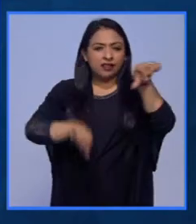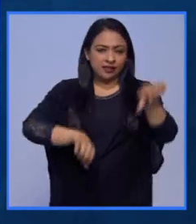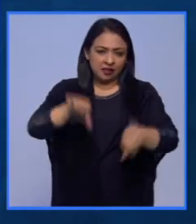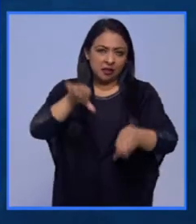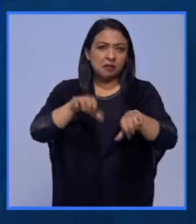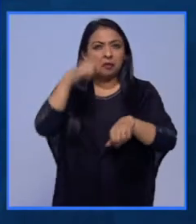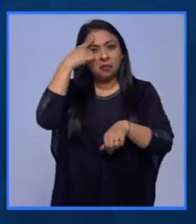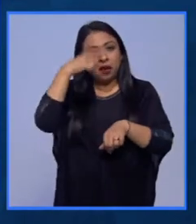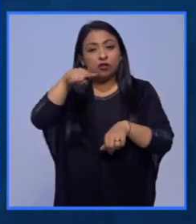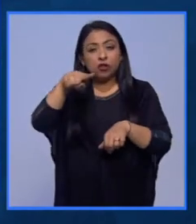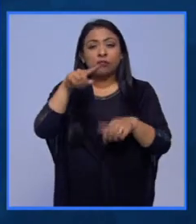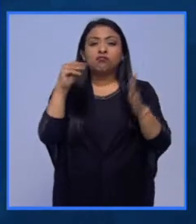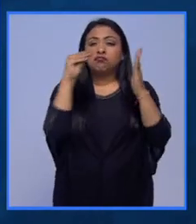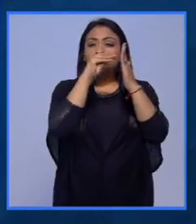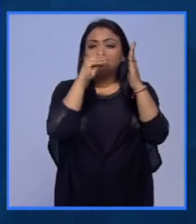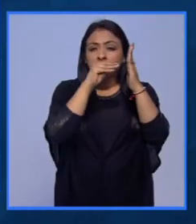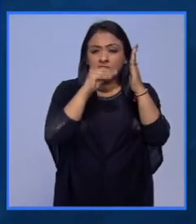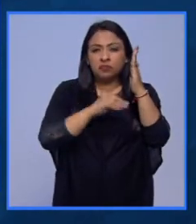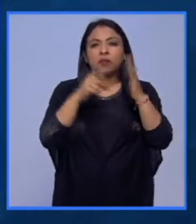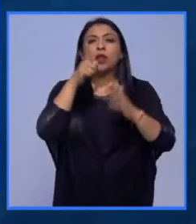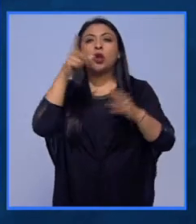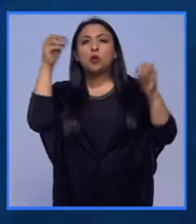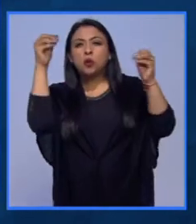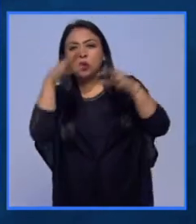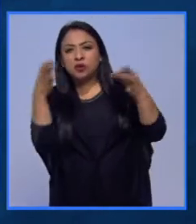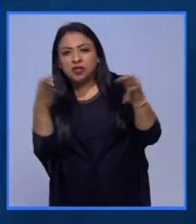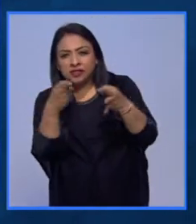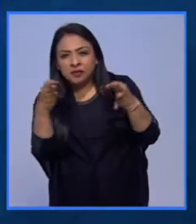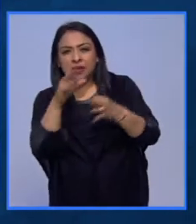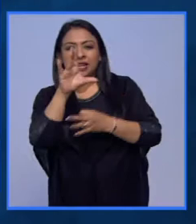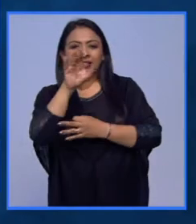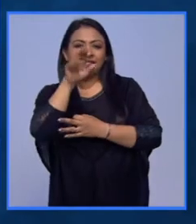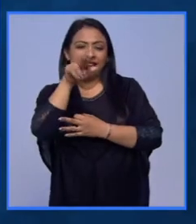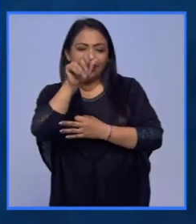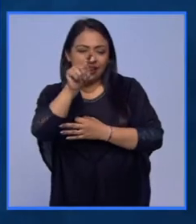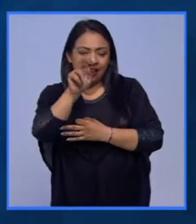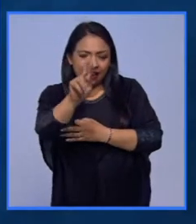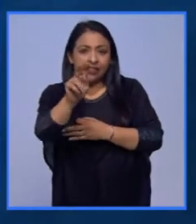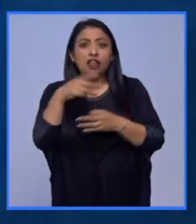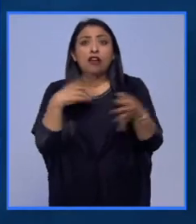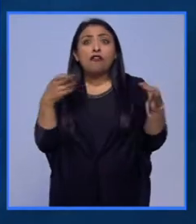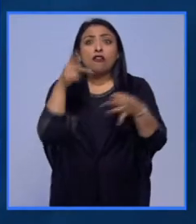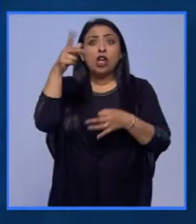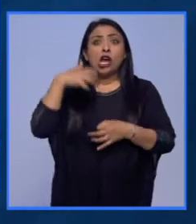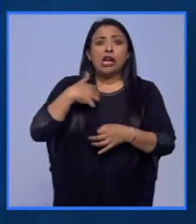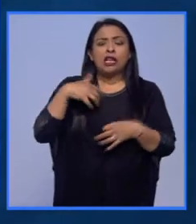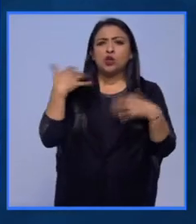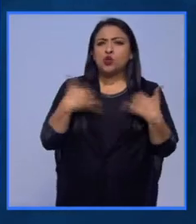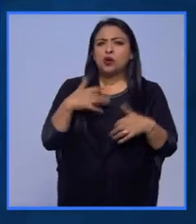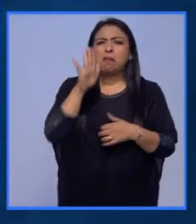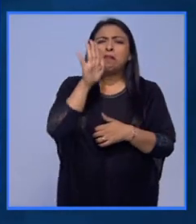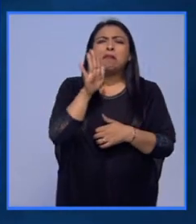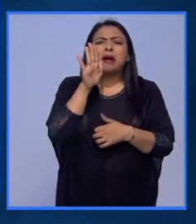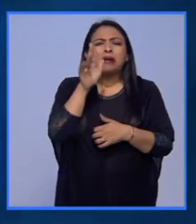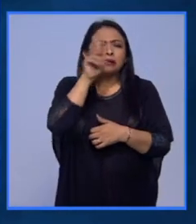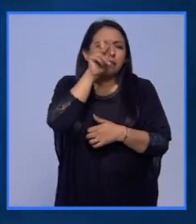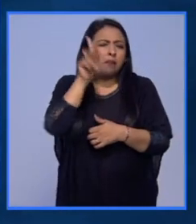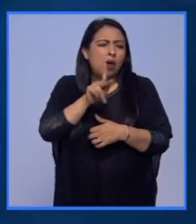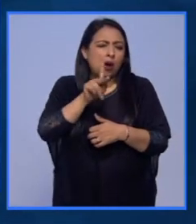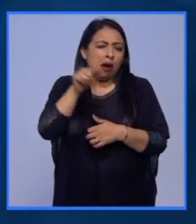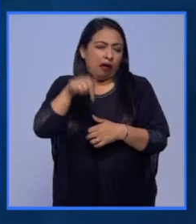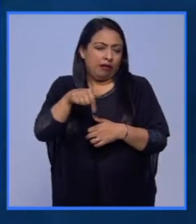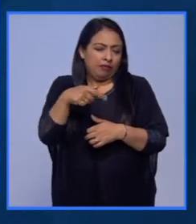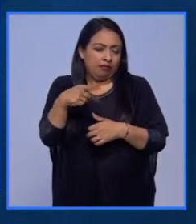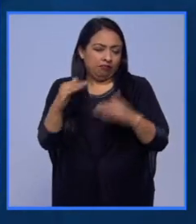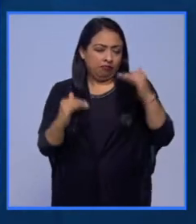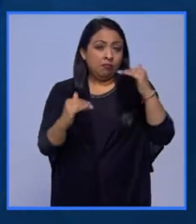que vayan ya haciendo su agenda. Navideñas, luces de invierno en el CENART, en fin. El frío en Canadá, que está, parece que está un tantito peorcito que acá. Pero también